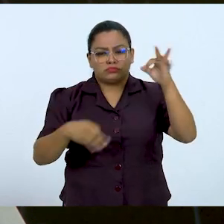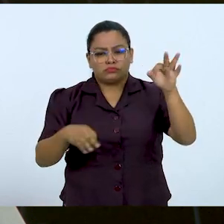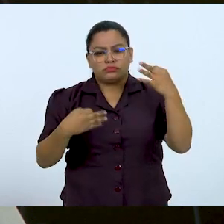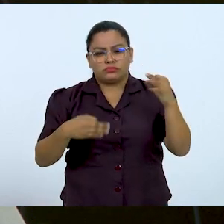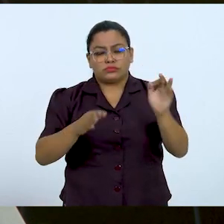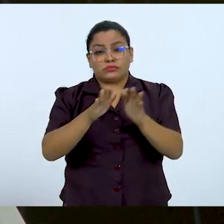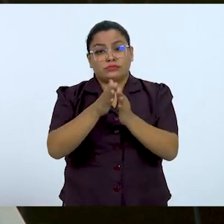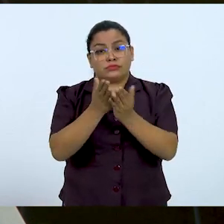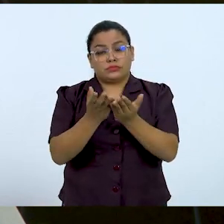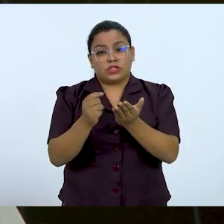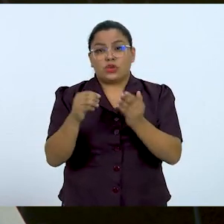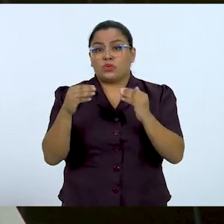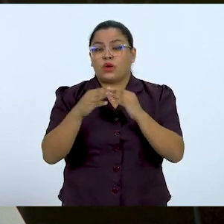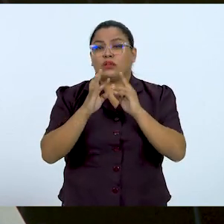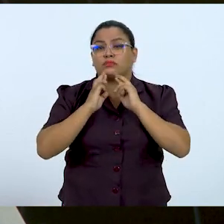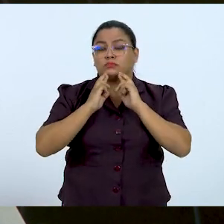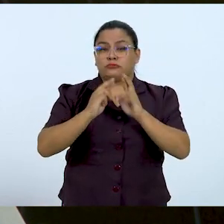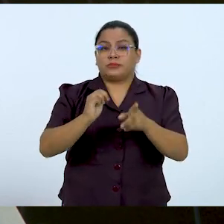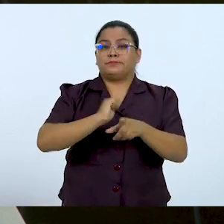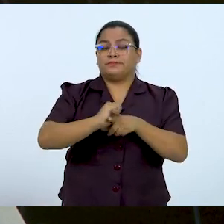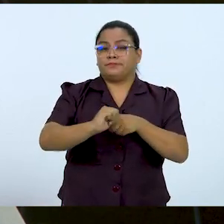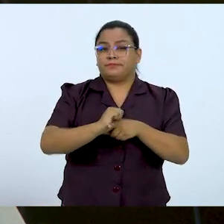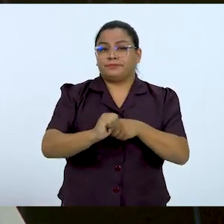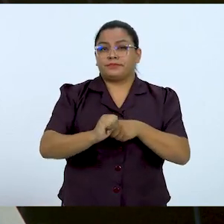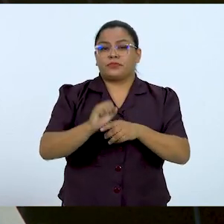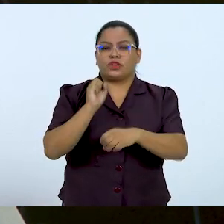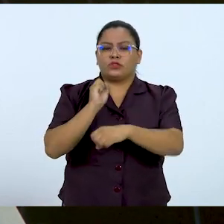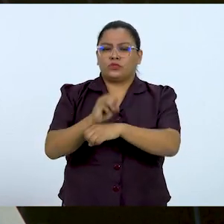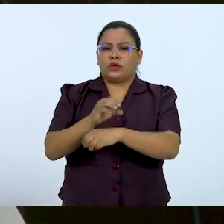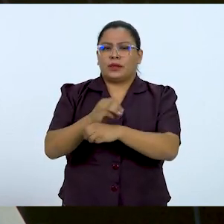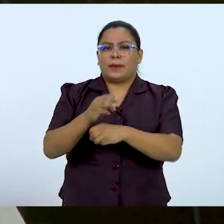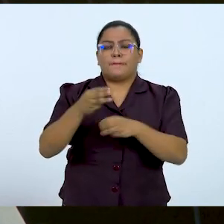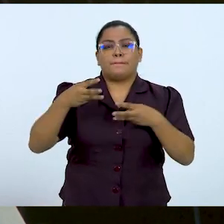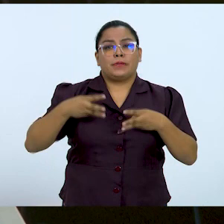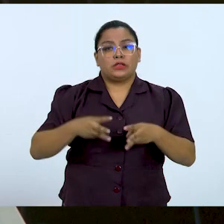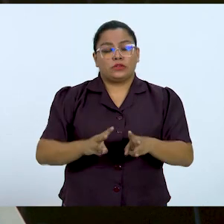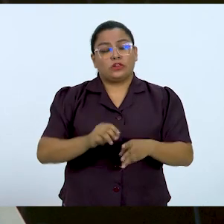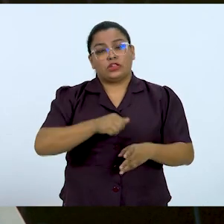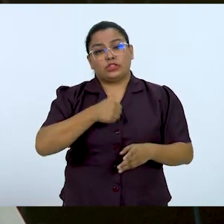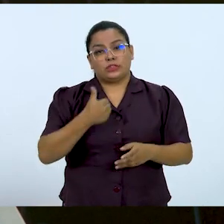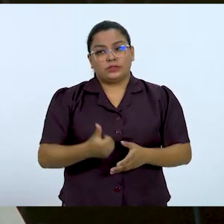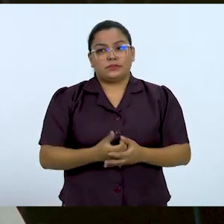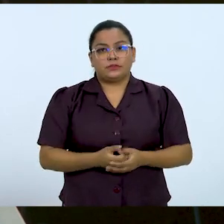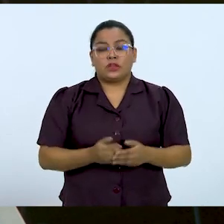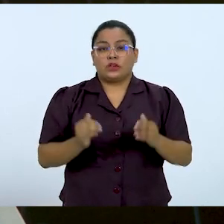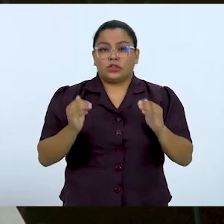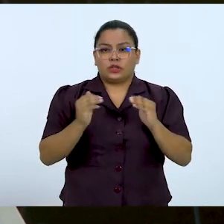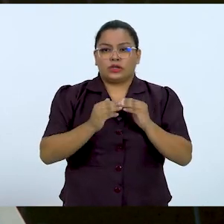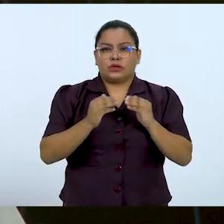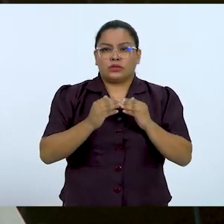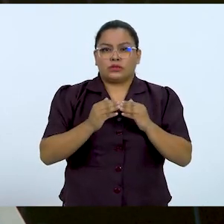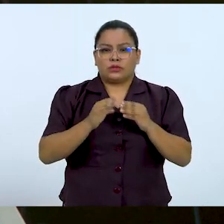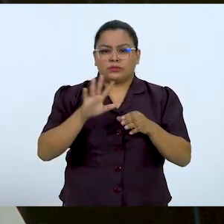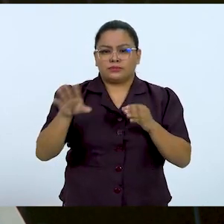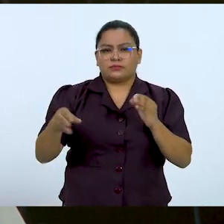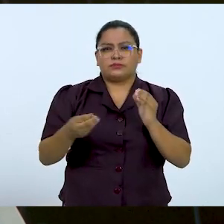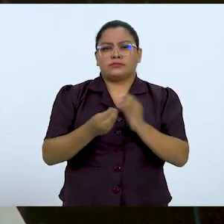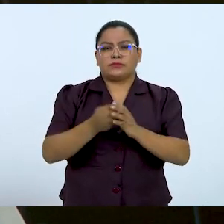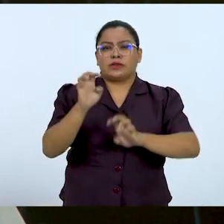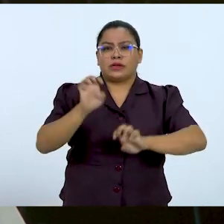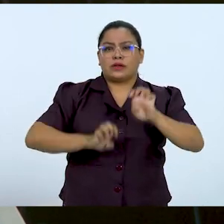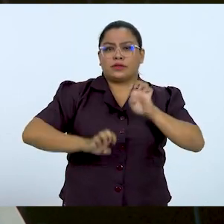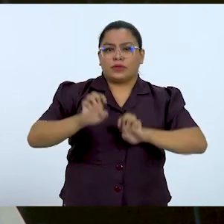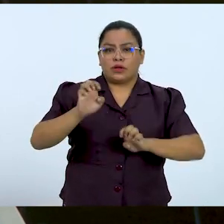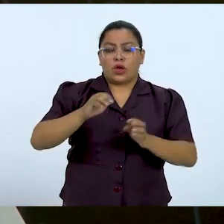páginas del libro de texto así como la solución a los ejercicios, sugerencias metodológicas, entre otras. También se anexan